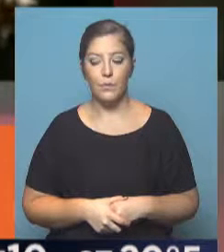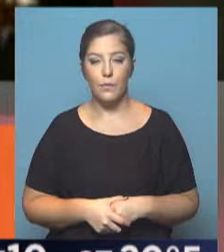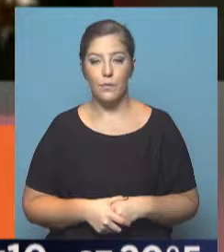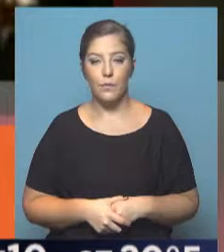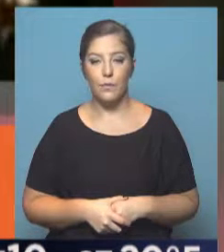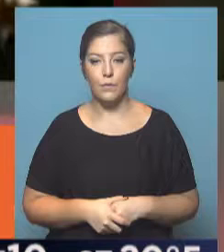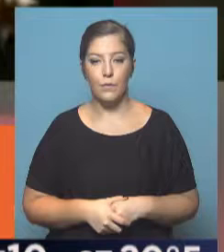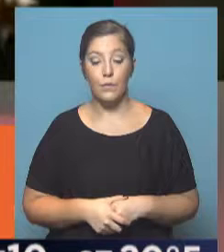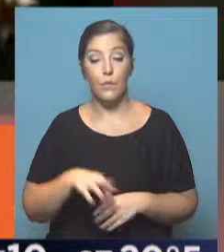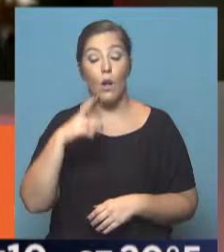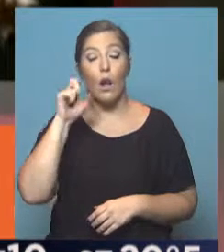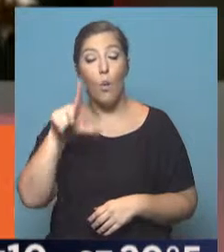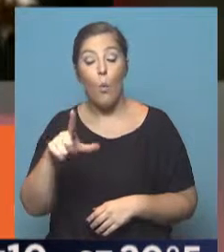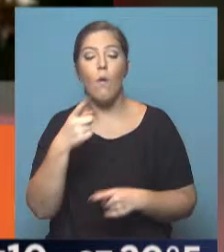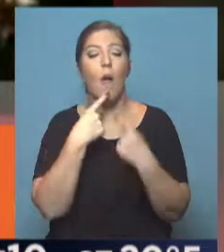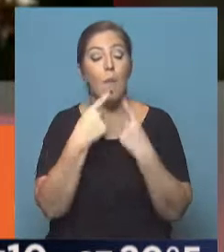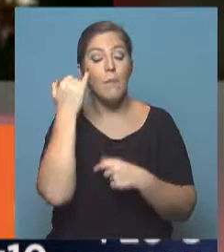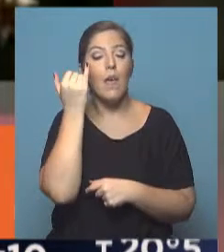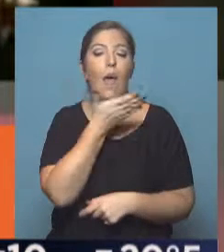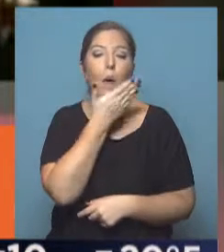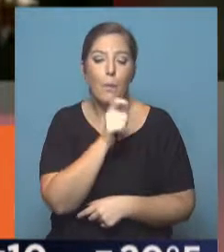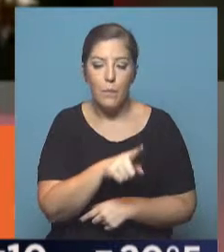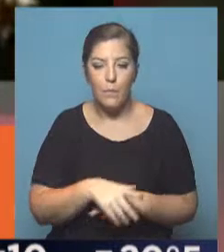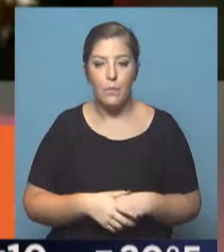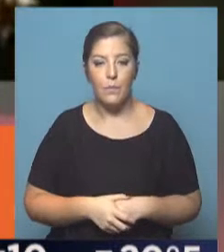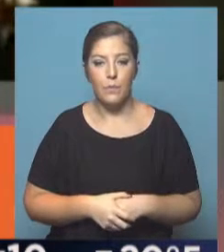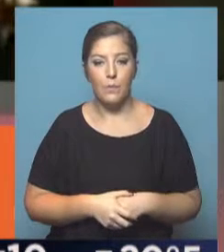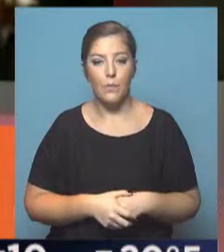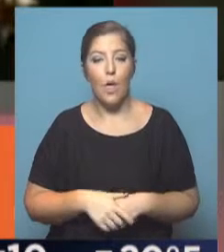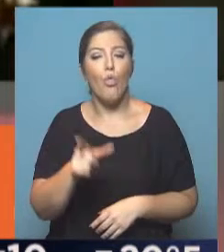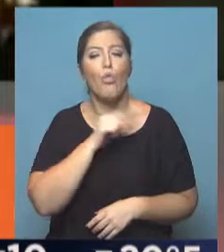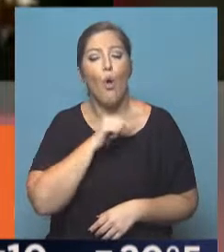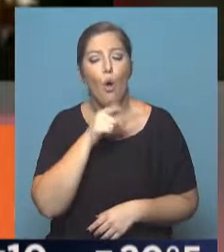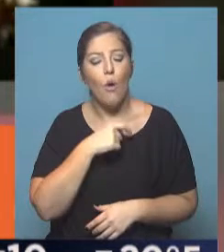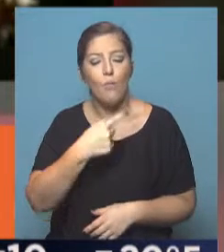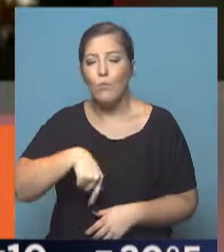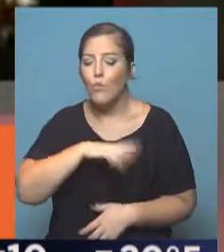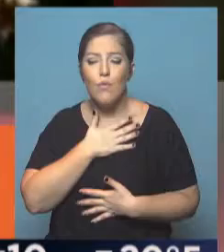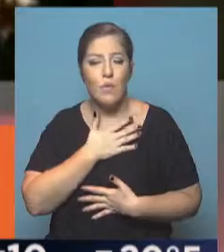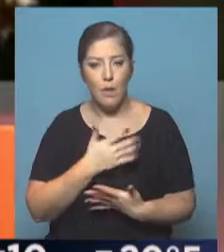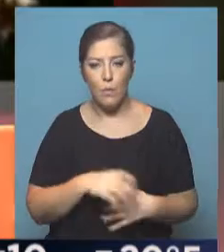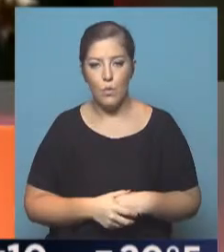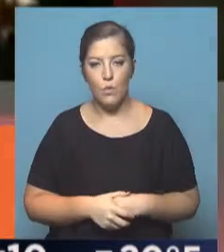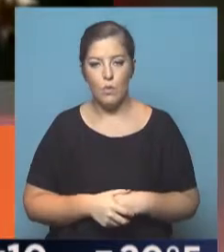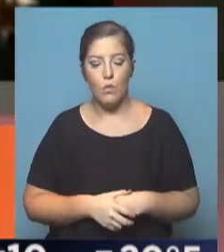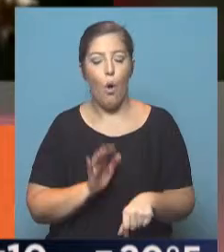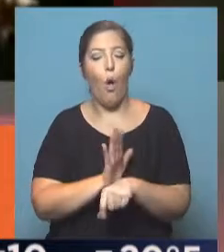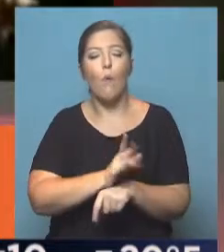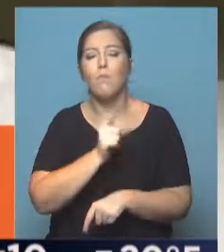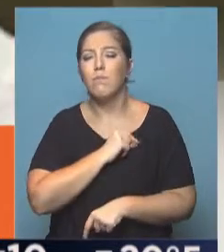Raúl y le transmití, bueno, el dolor que sentimos, un golpe